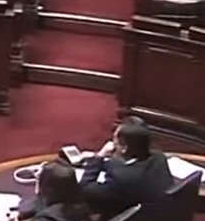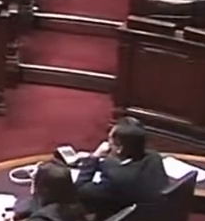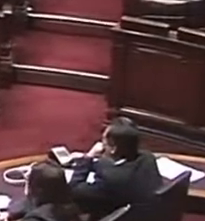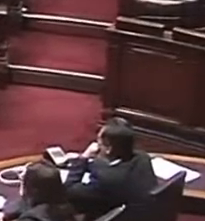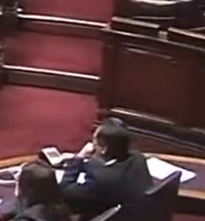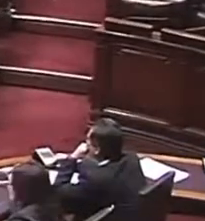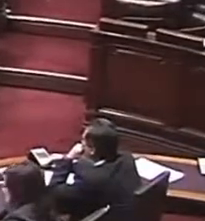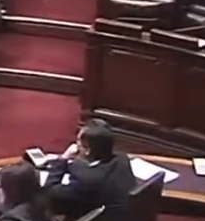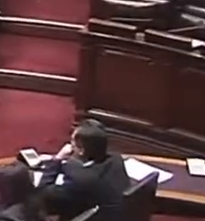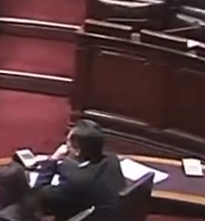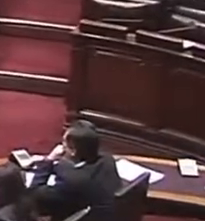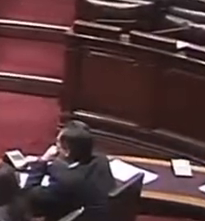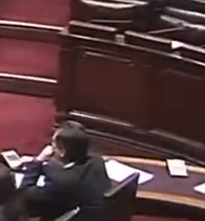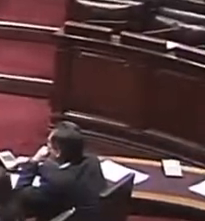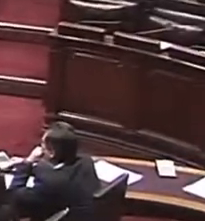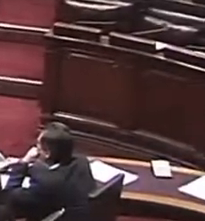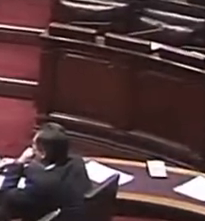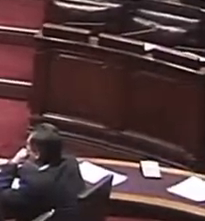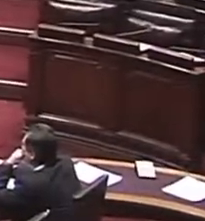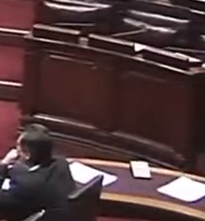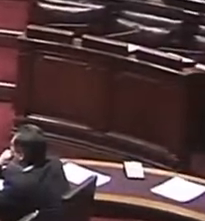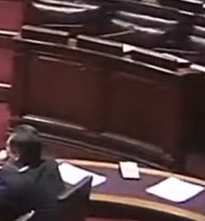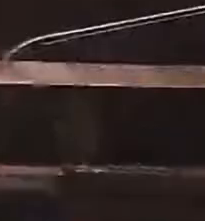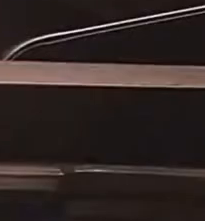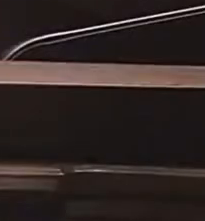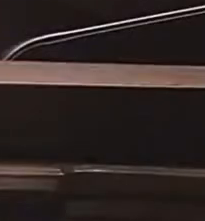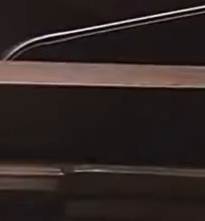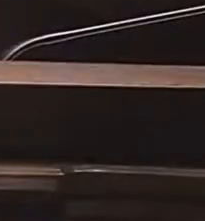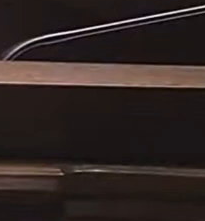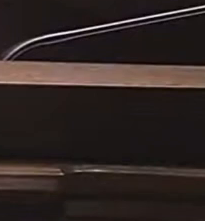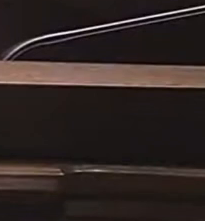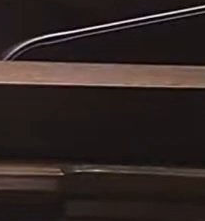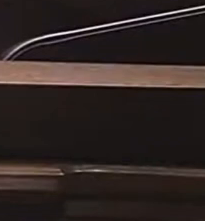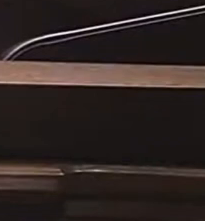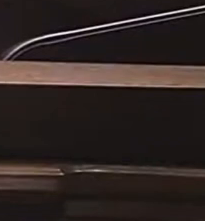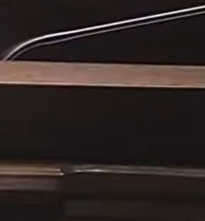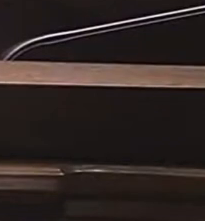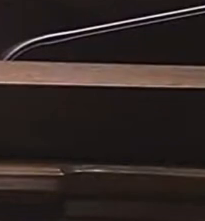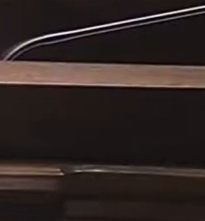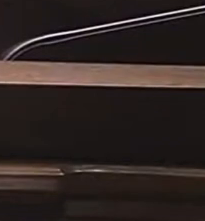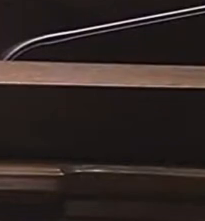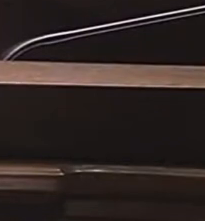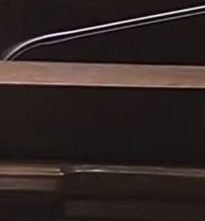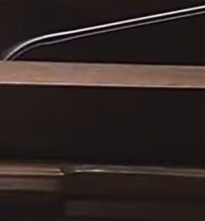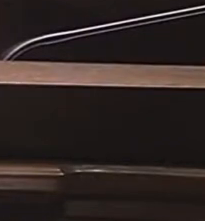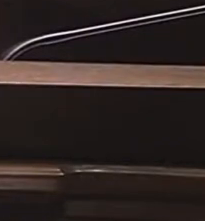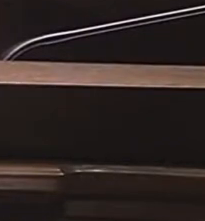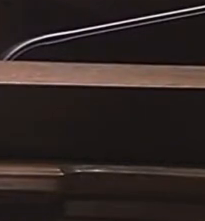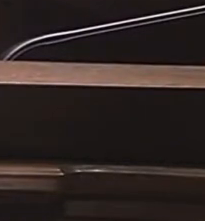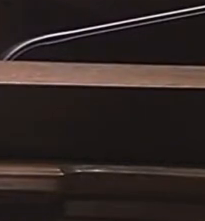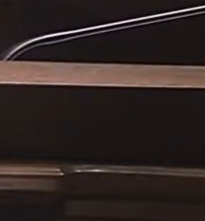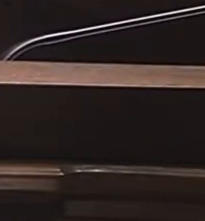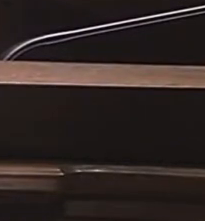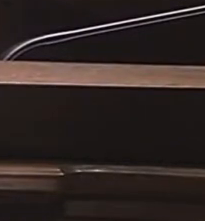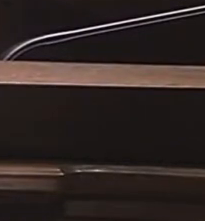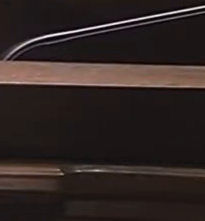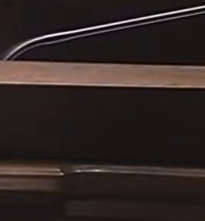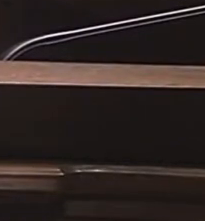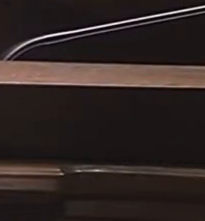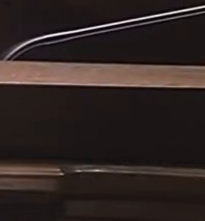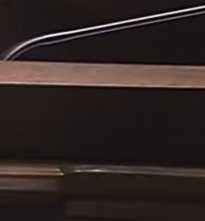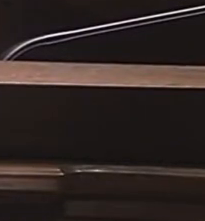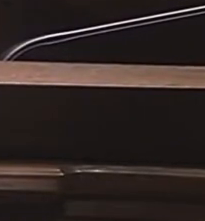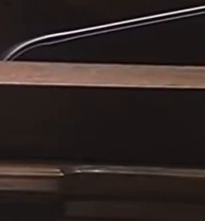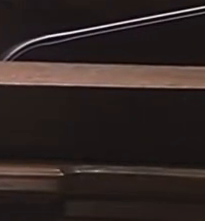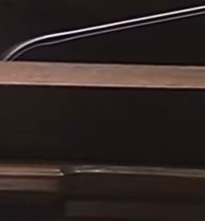Gracias, presidente. Para finalizar, quiero decir que entiendo que este país tiene una